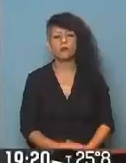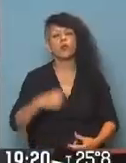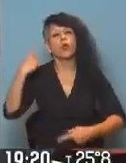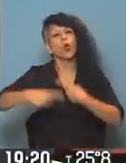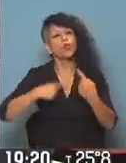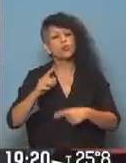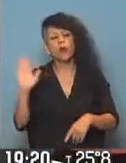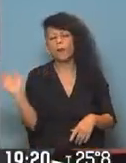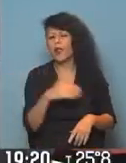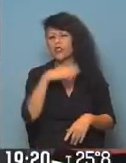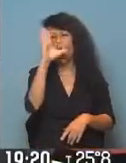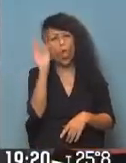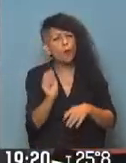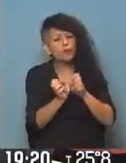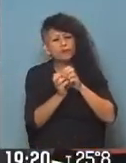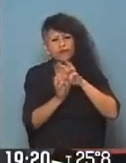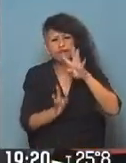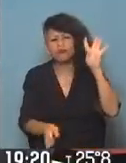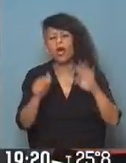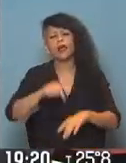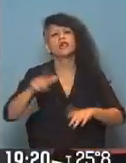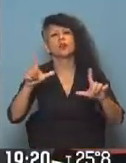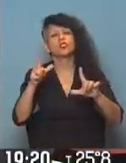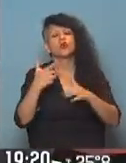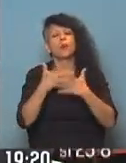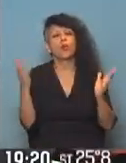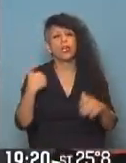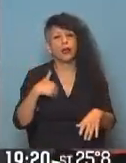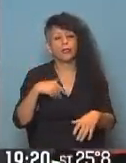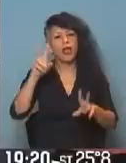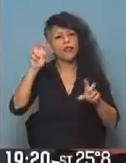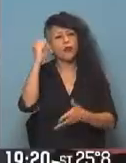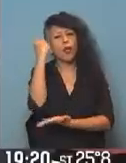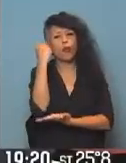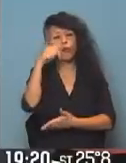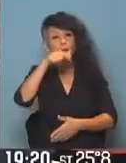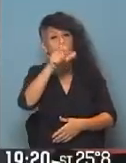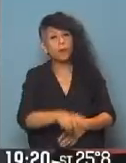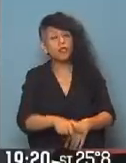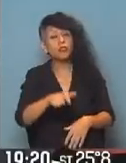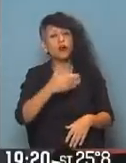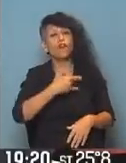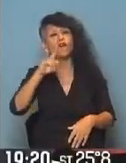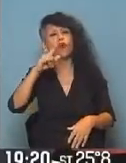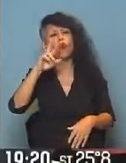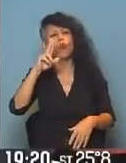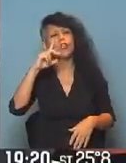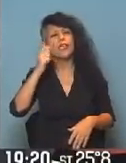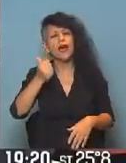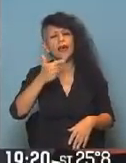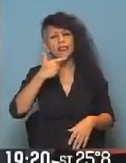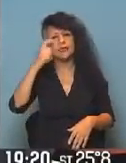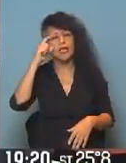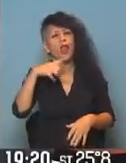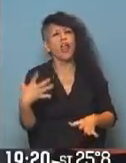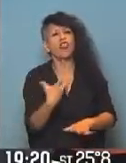el país en el noticiero central de la televisión pública argentina volvemos a los temas económicos y tenemos como invitado a federico furiase que es el